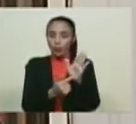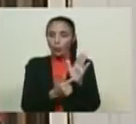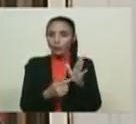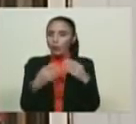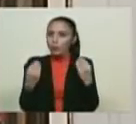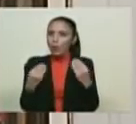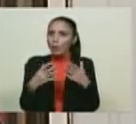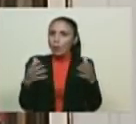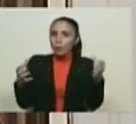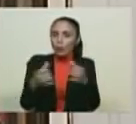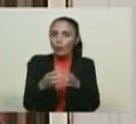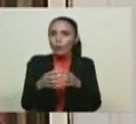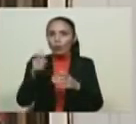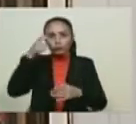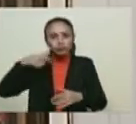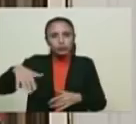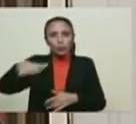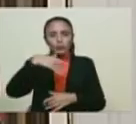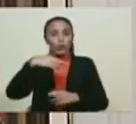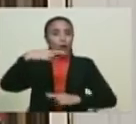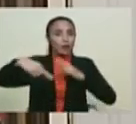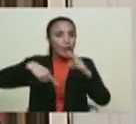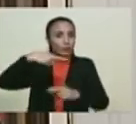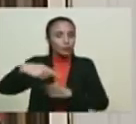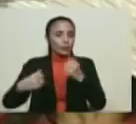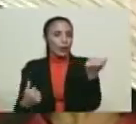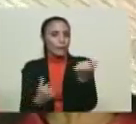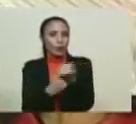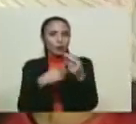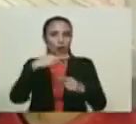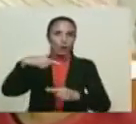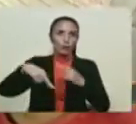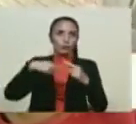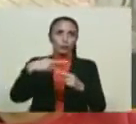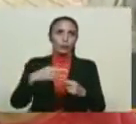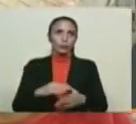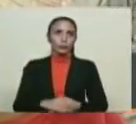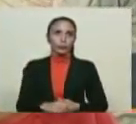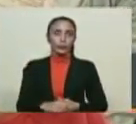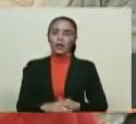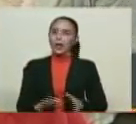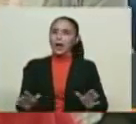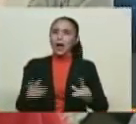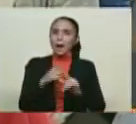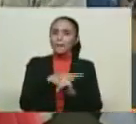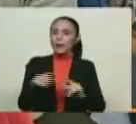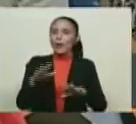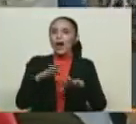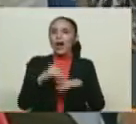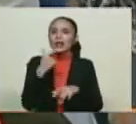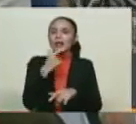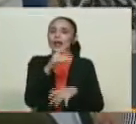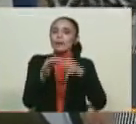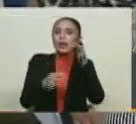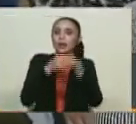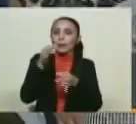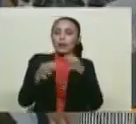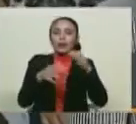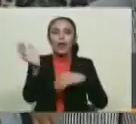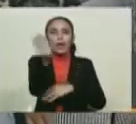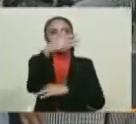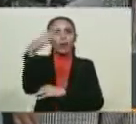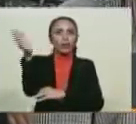movimiento campesino revolucionario. Pero no solo porque lleve la revolución en la palabra o en una bandera de